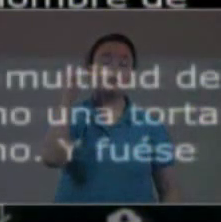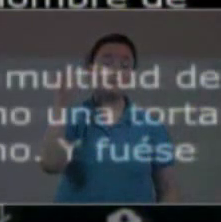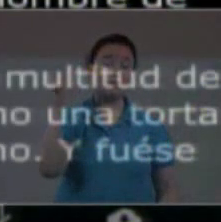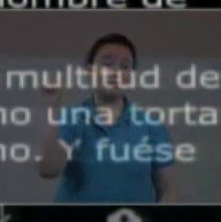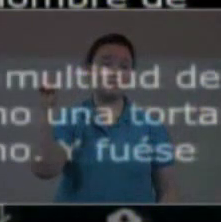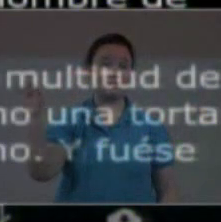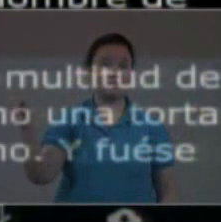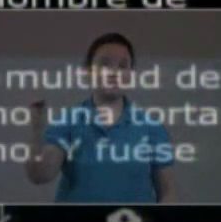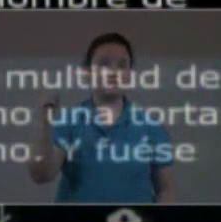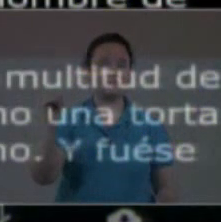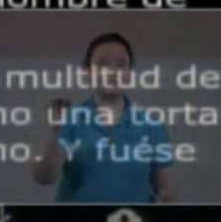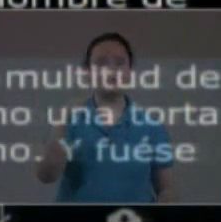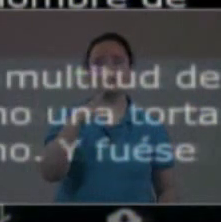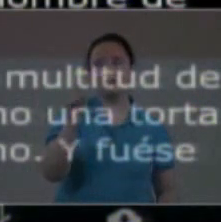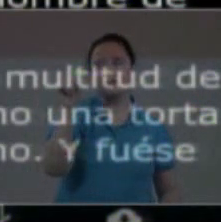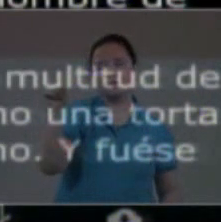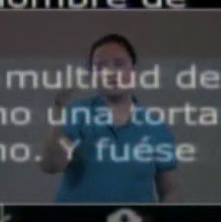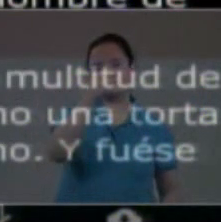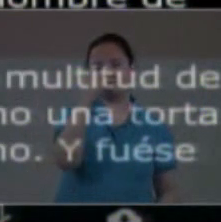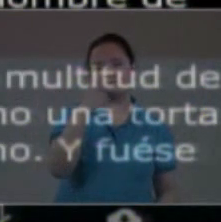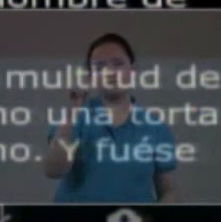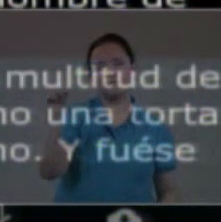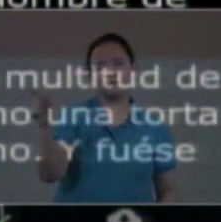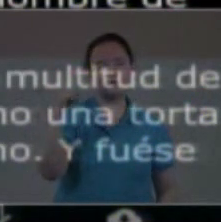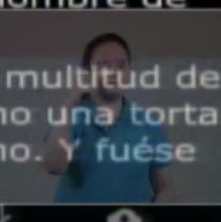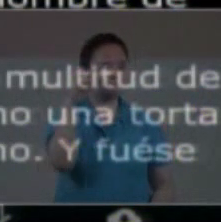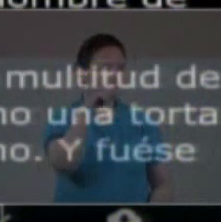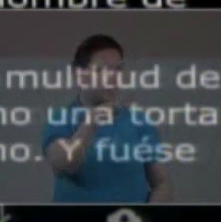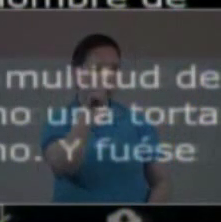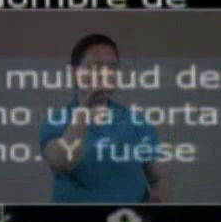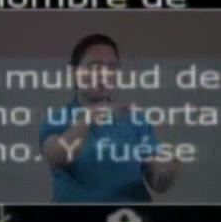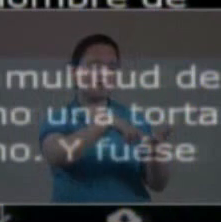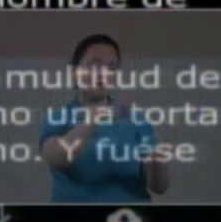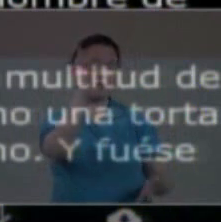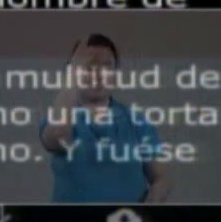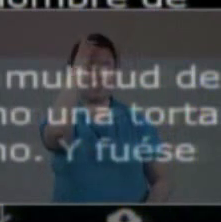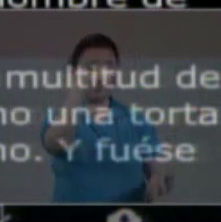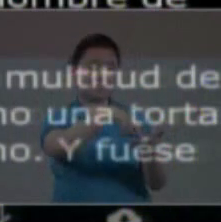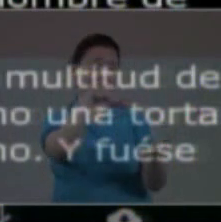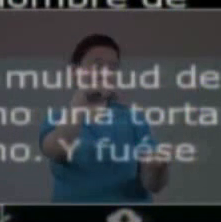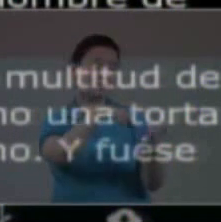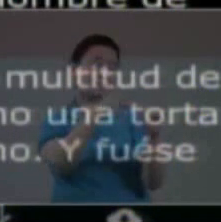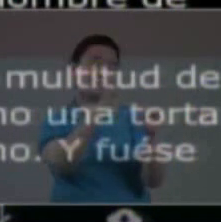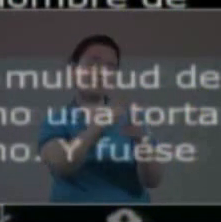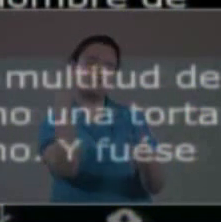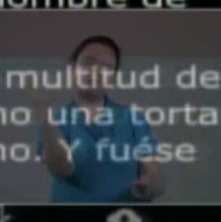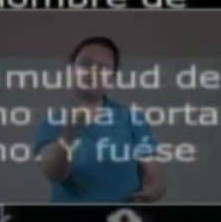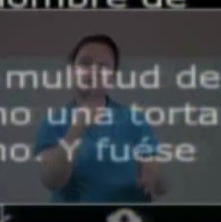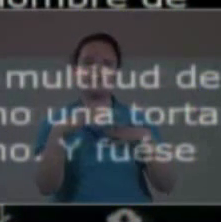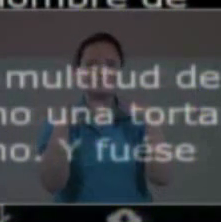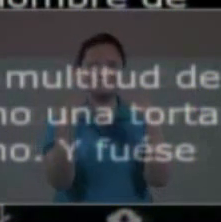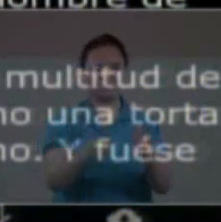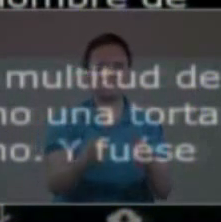aconteció que Mical, hija de Saúl, miró desde una ventana y vio al rey David, que saltaba con toda su